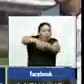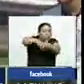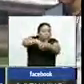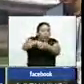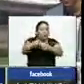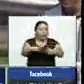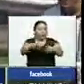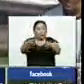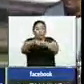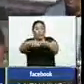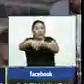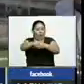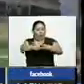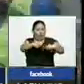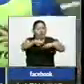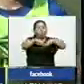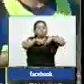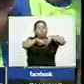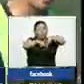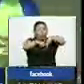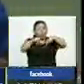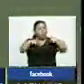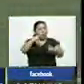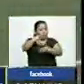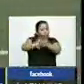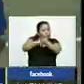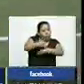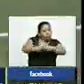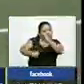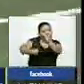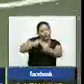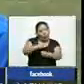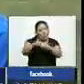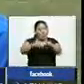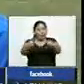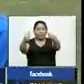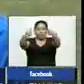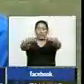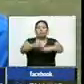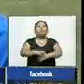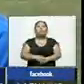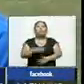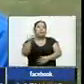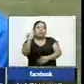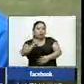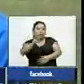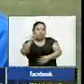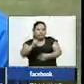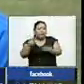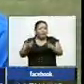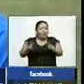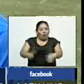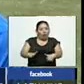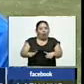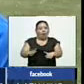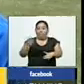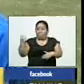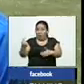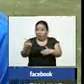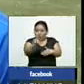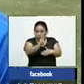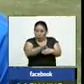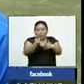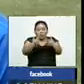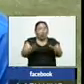alianza, siempre pensando en realizar una digna participación en la eliminatoria. Sí, los tuve a varios, la mayoría en